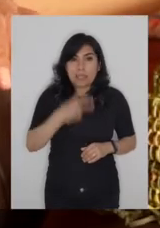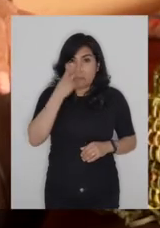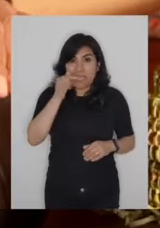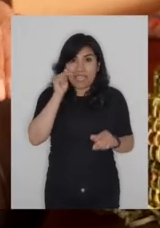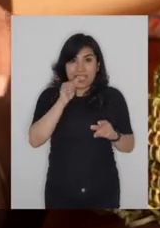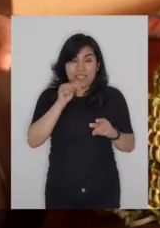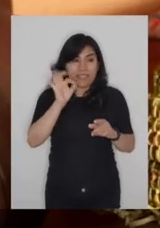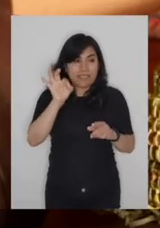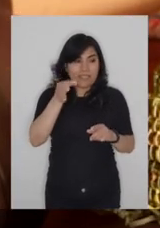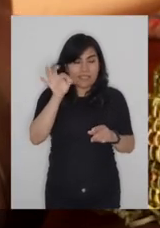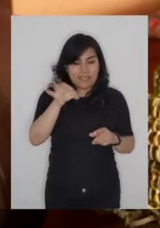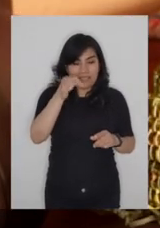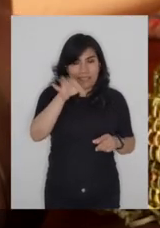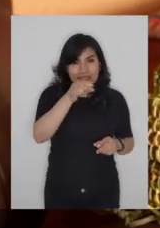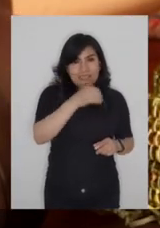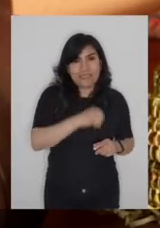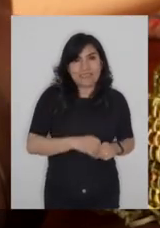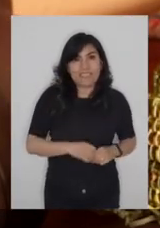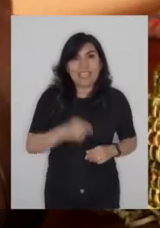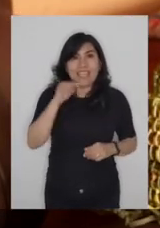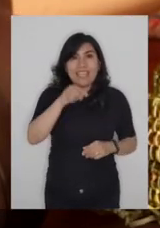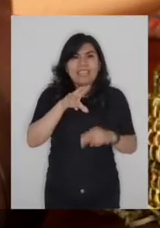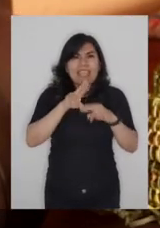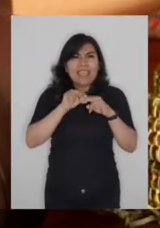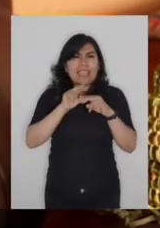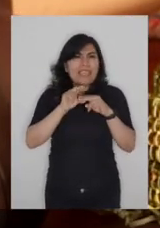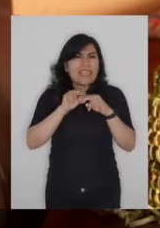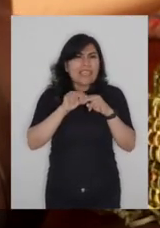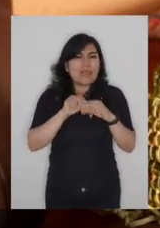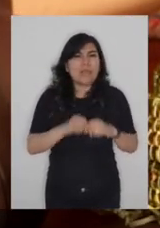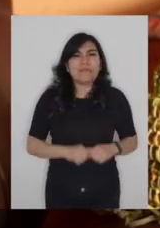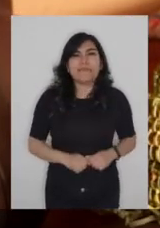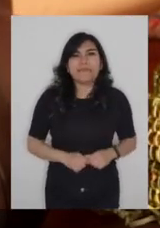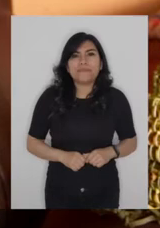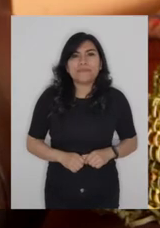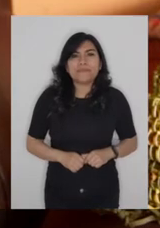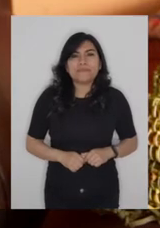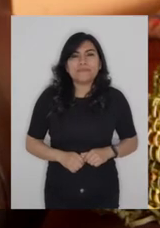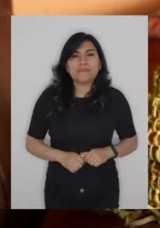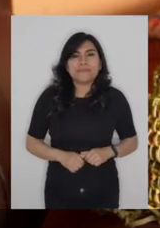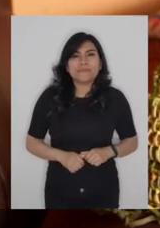Y este se encontró en los conchales. Este es antiguo, antiguo, ¿ves?